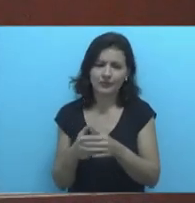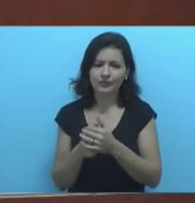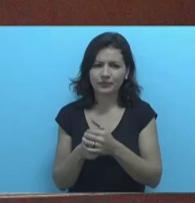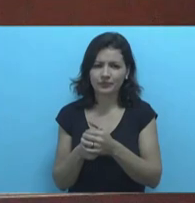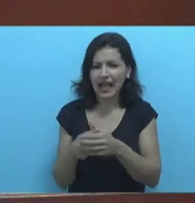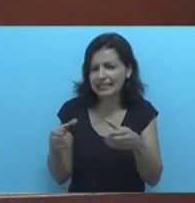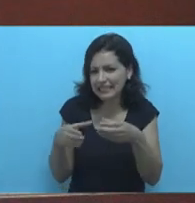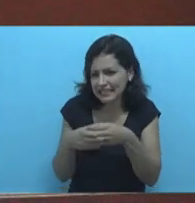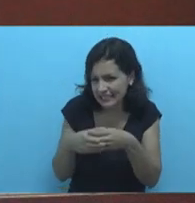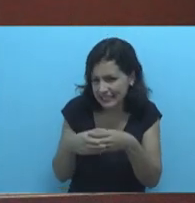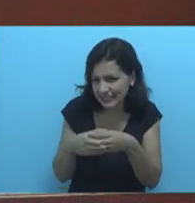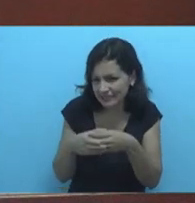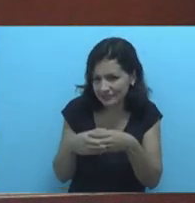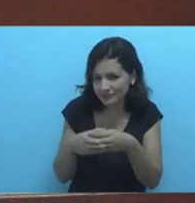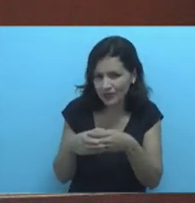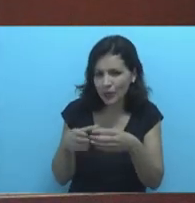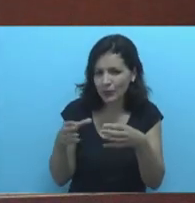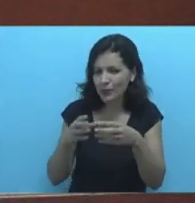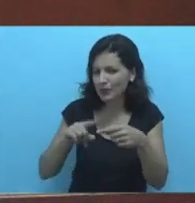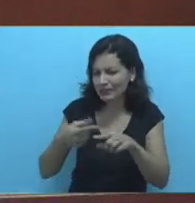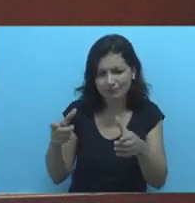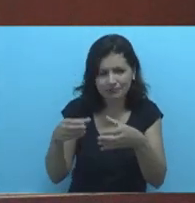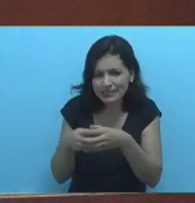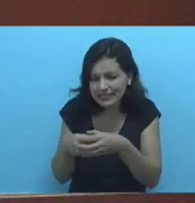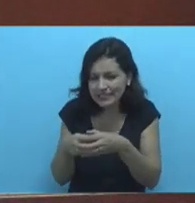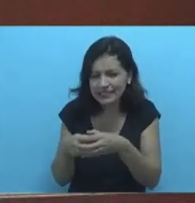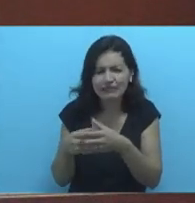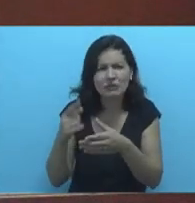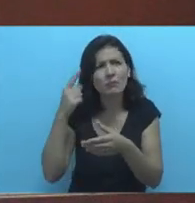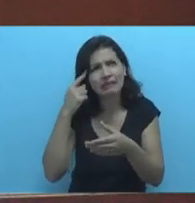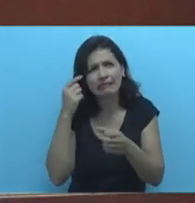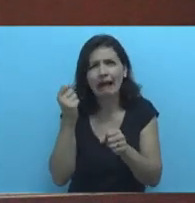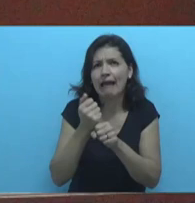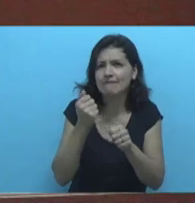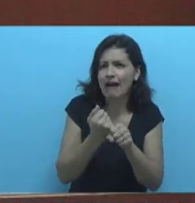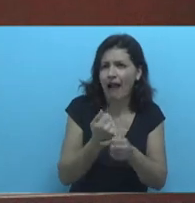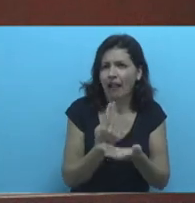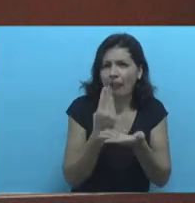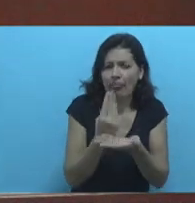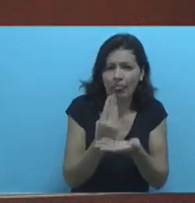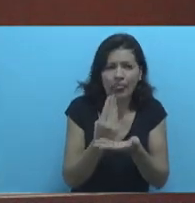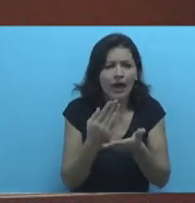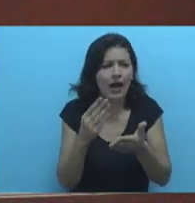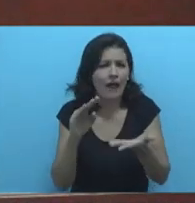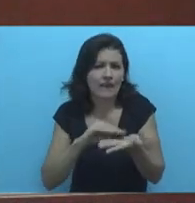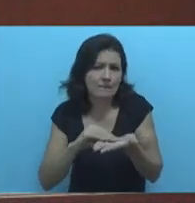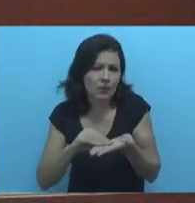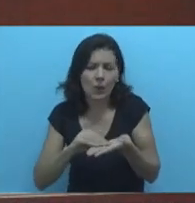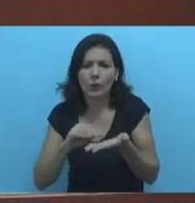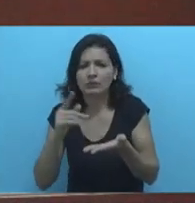no pensábamos en los cargos que podíamos acceder a una concejalía, diputación, a